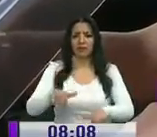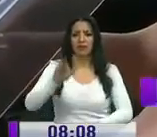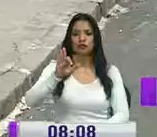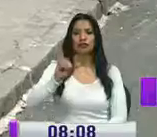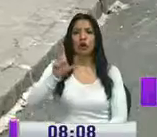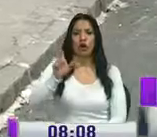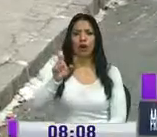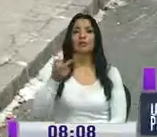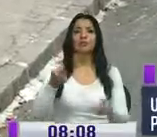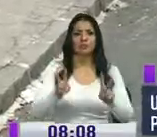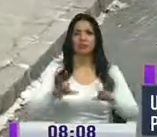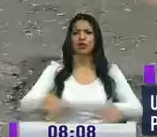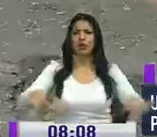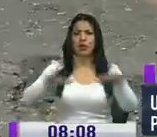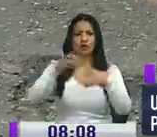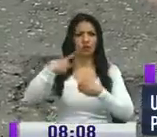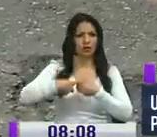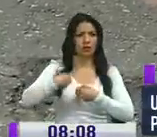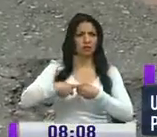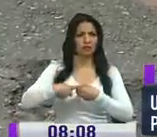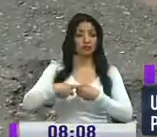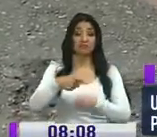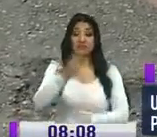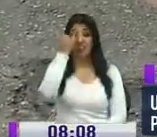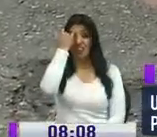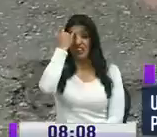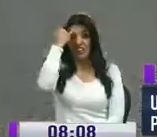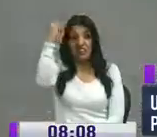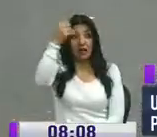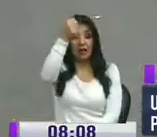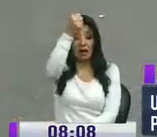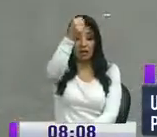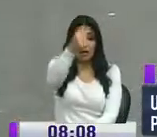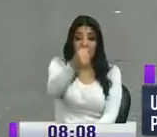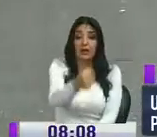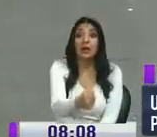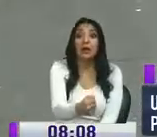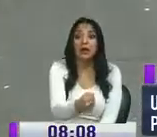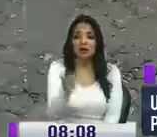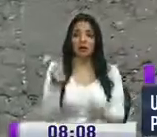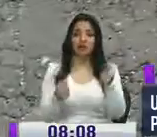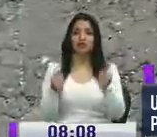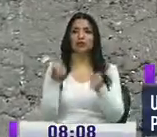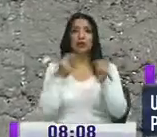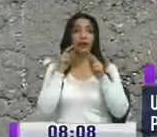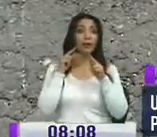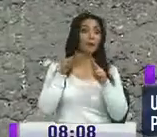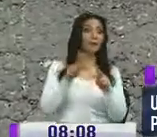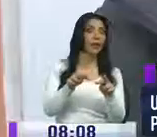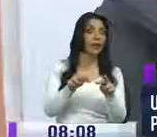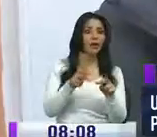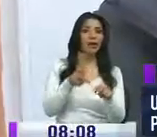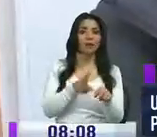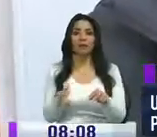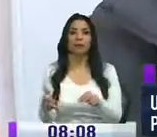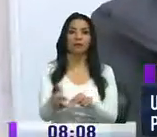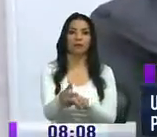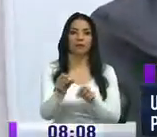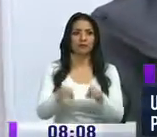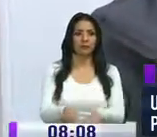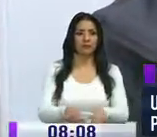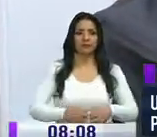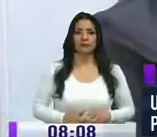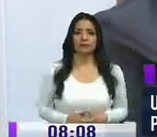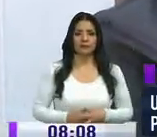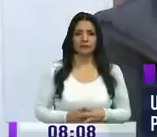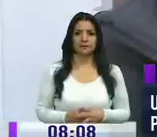todo Quito. Los moradores del sector han tenido que poner algún anuncio para que los conductores no caigan en el hoyo. Diga usted